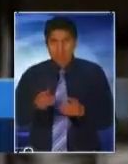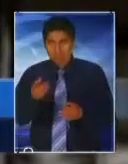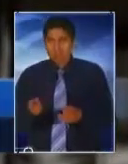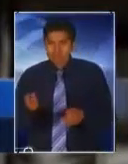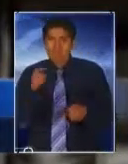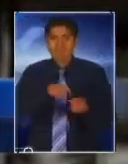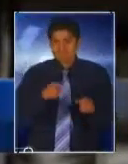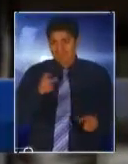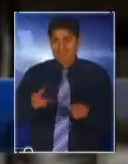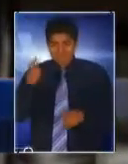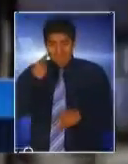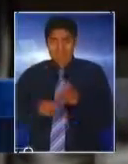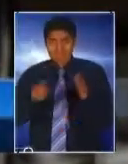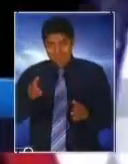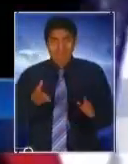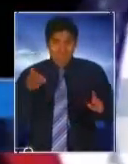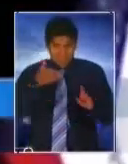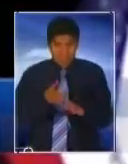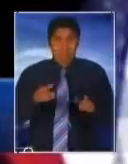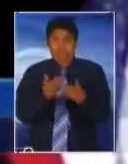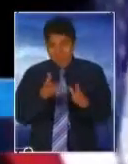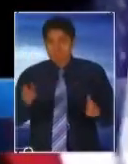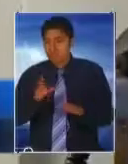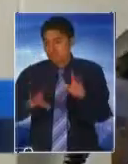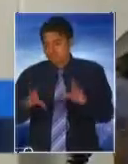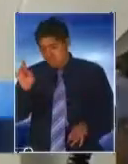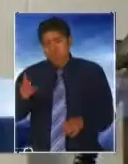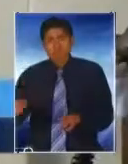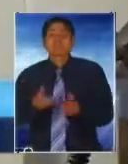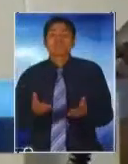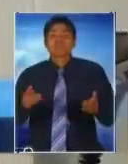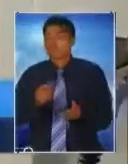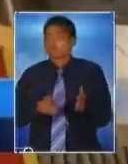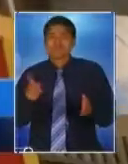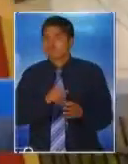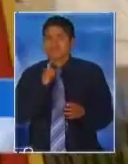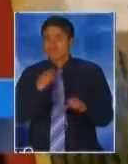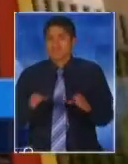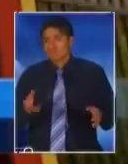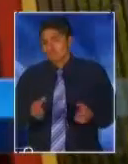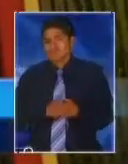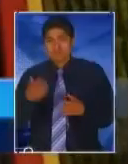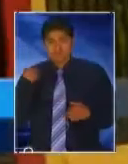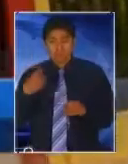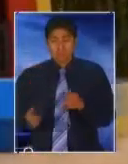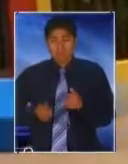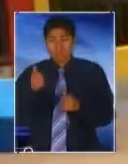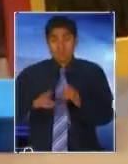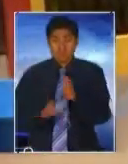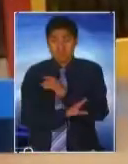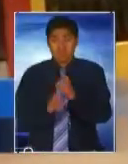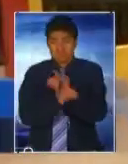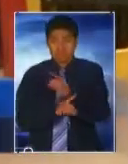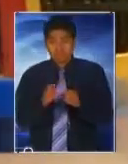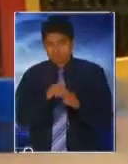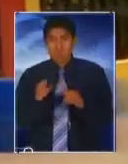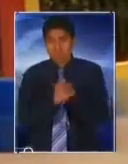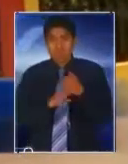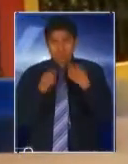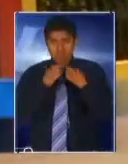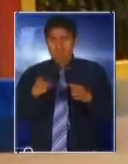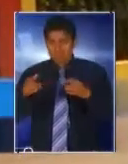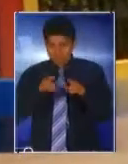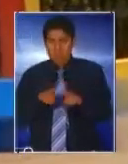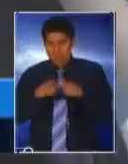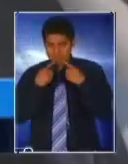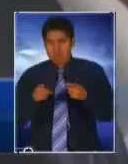apercibir a esta persona para que designe al abogado su libre elección cosa que no lo está haciendo el director distrital de la defensa pública también